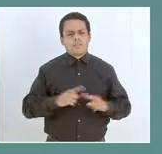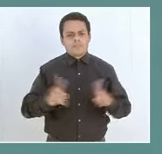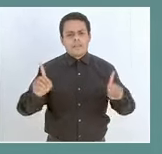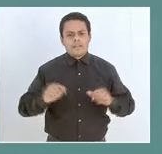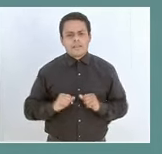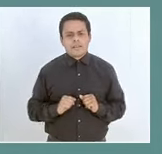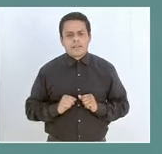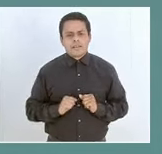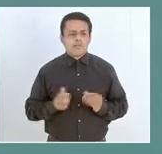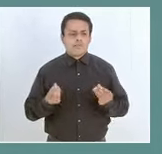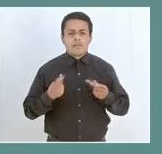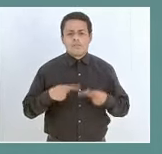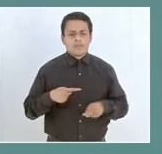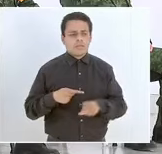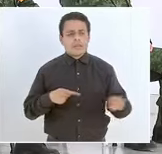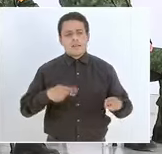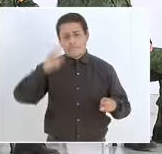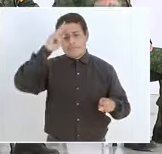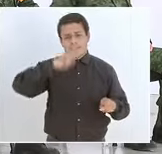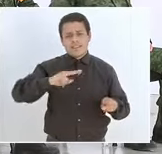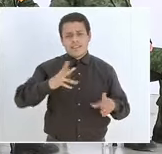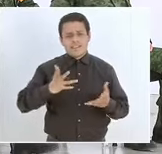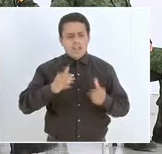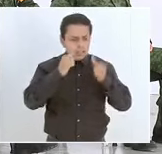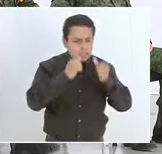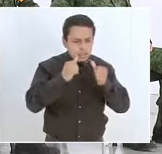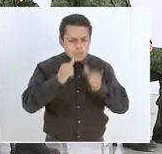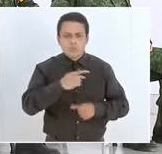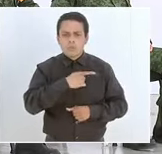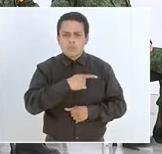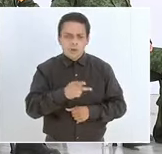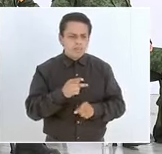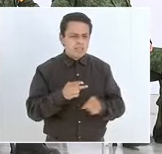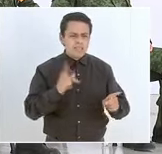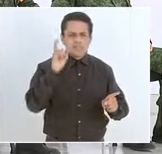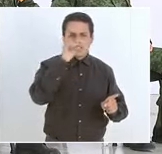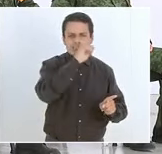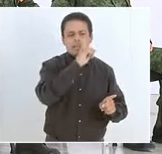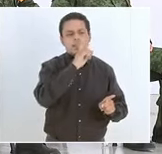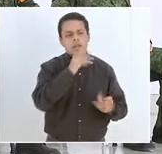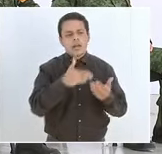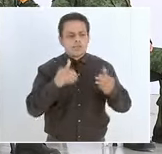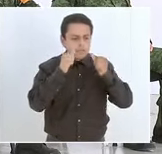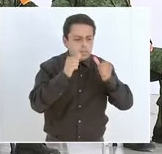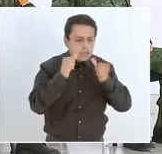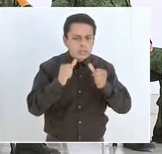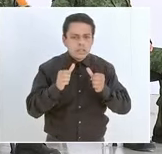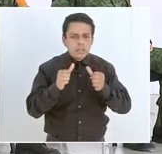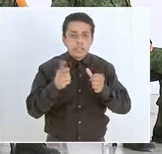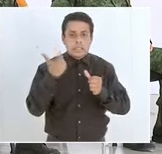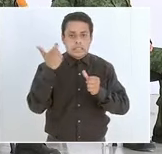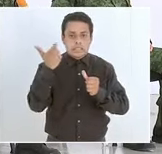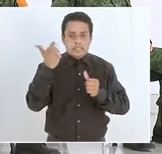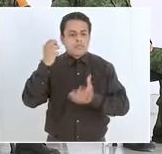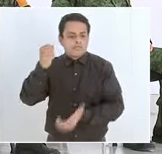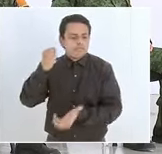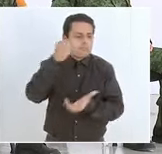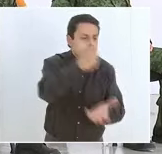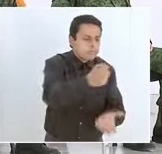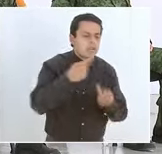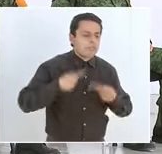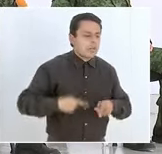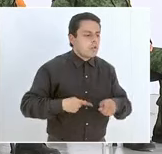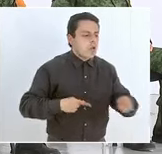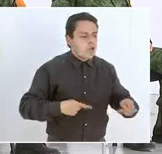a la mayoría de los mexicanos, a los más pobres. Ahora el presupuesto le llega a la